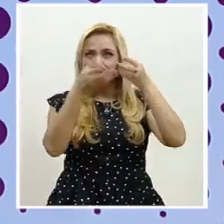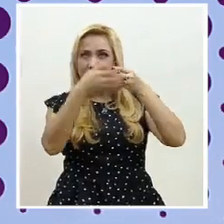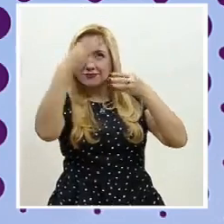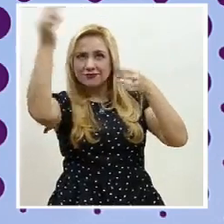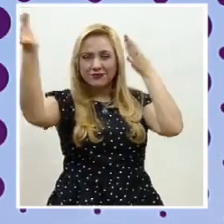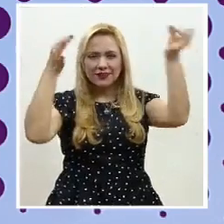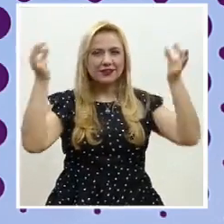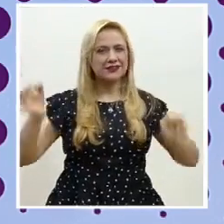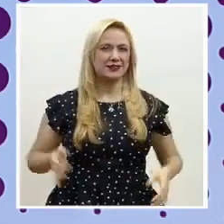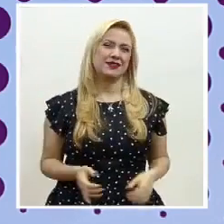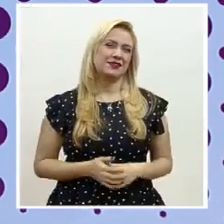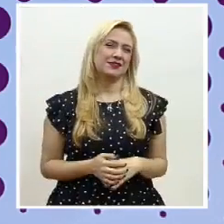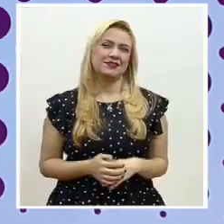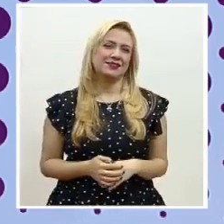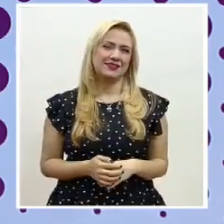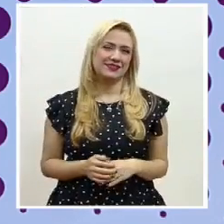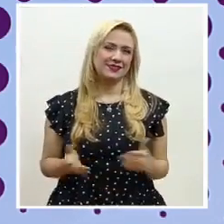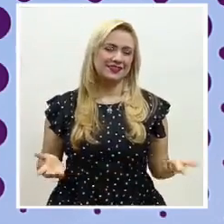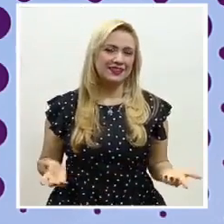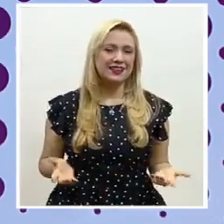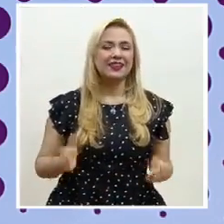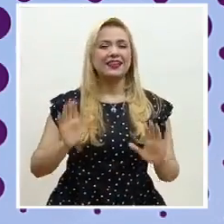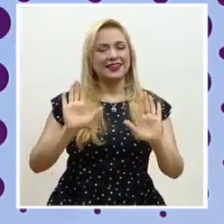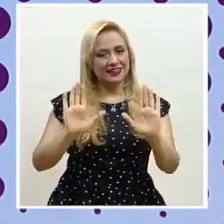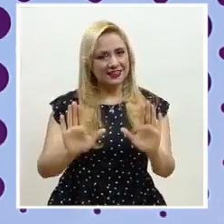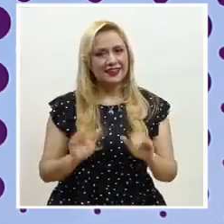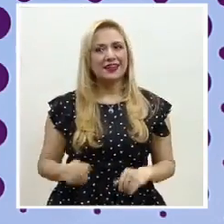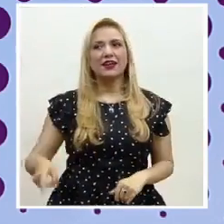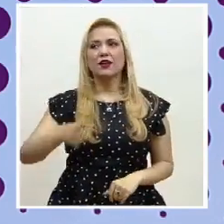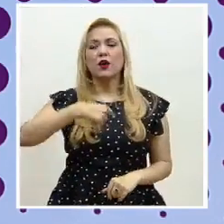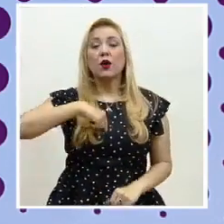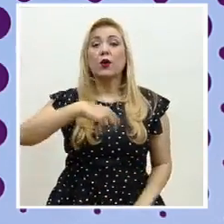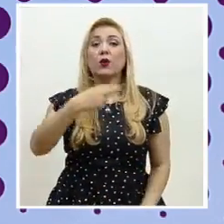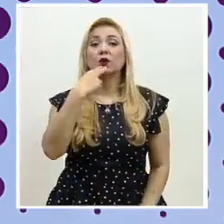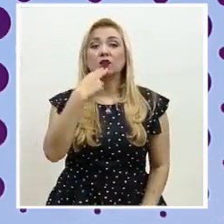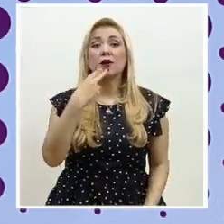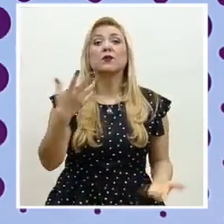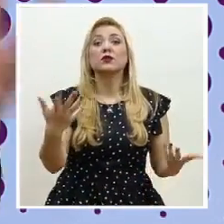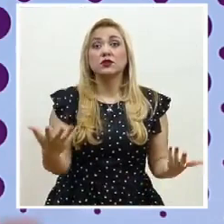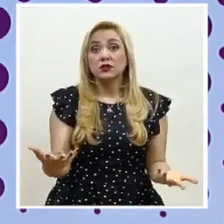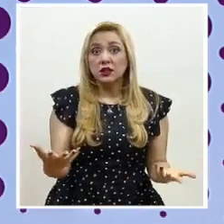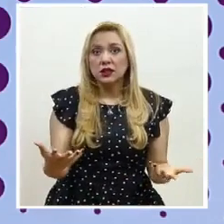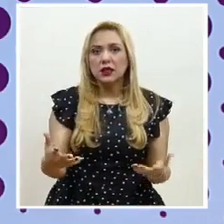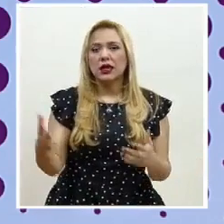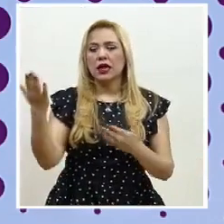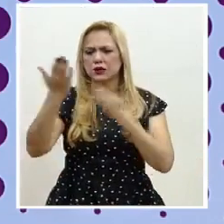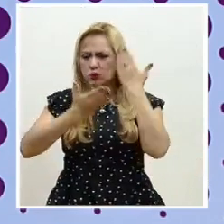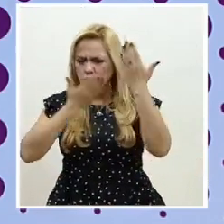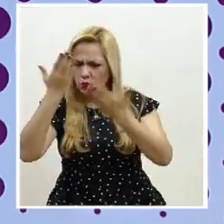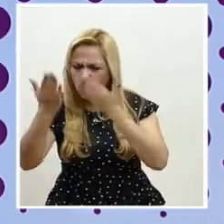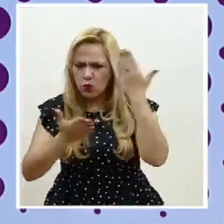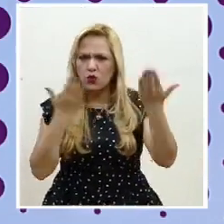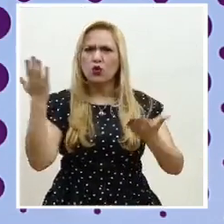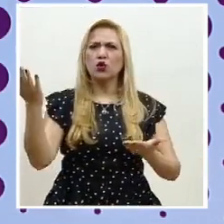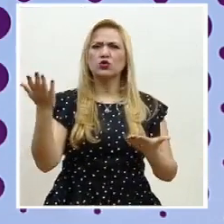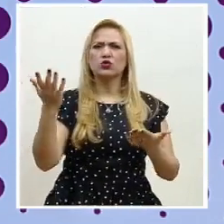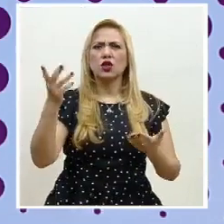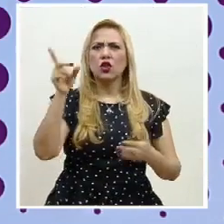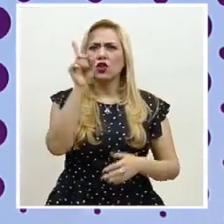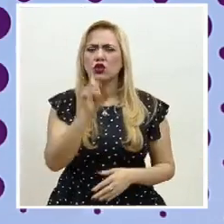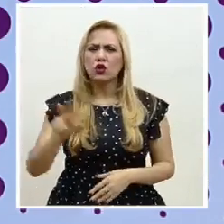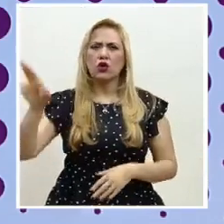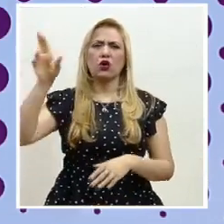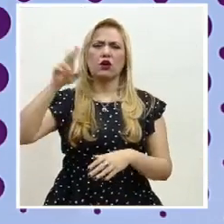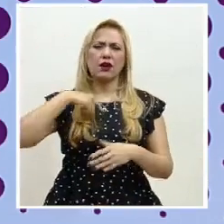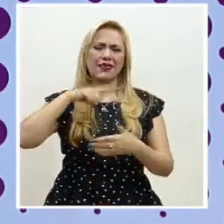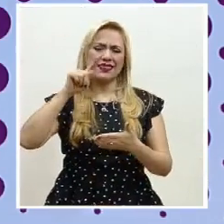trata de explicar el papel que hacemos. O bien otros usando la ciencia, como Erika Bárcena, recuerdo alguna tesis doctoral de ciencias,